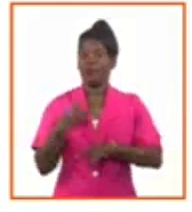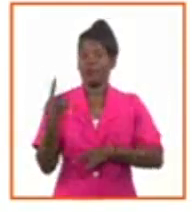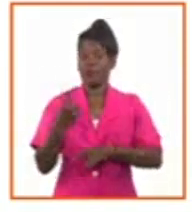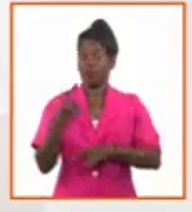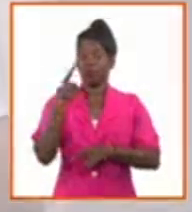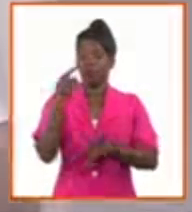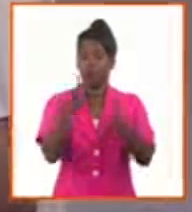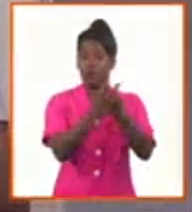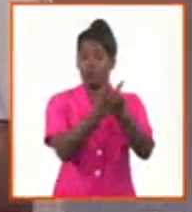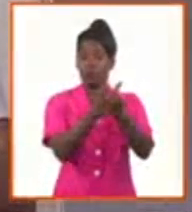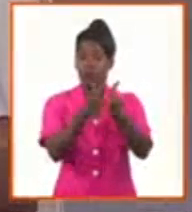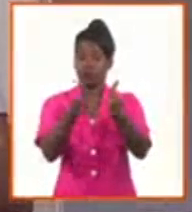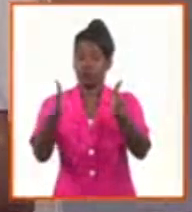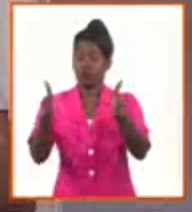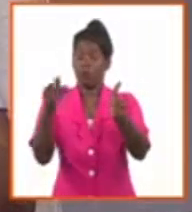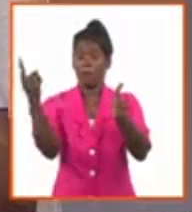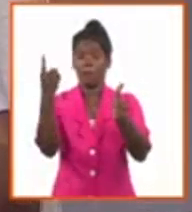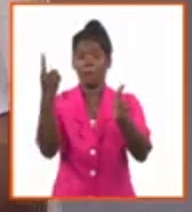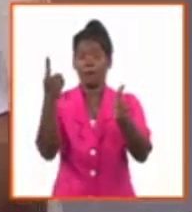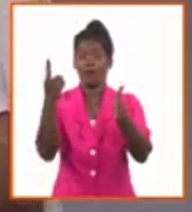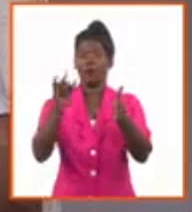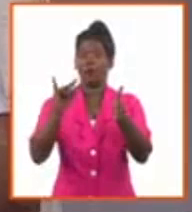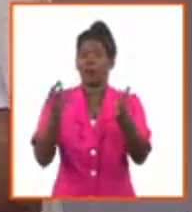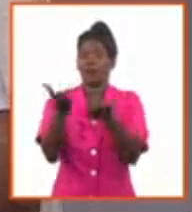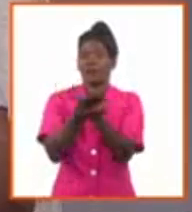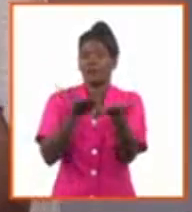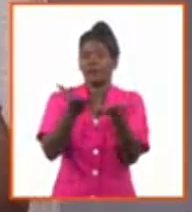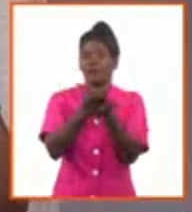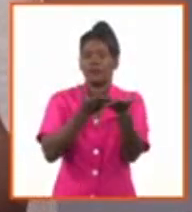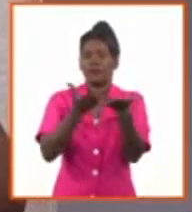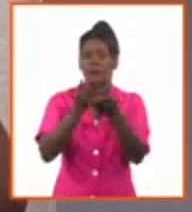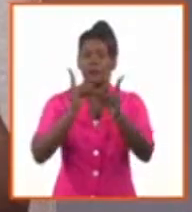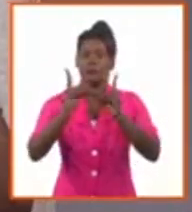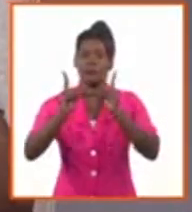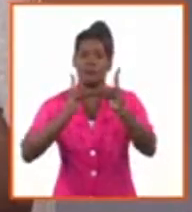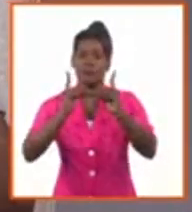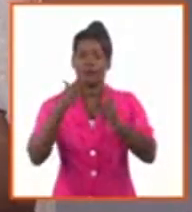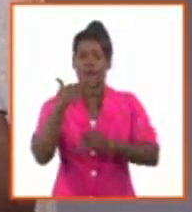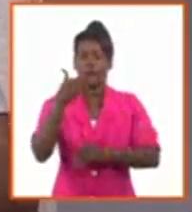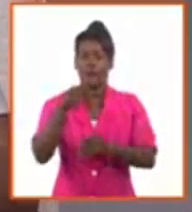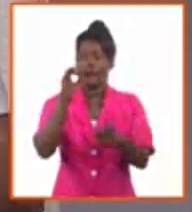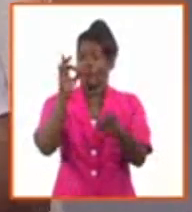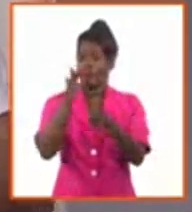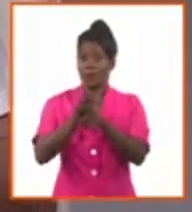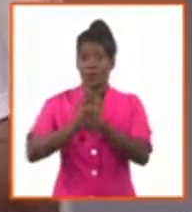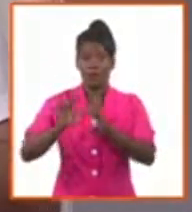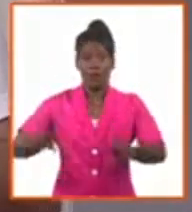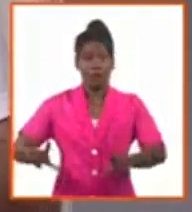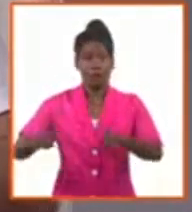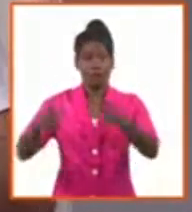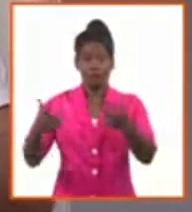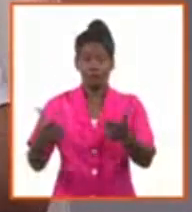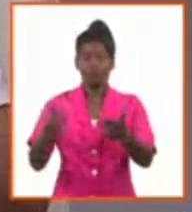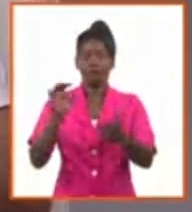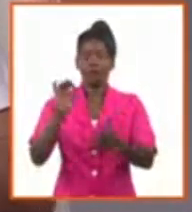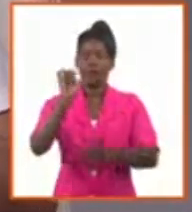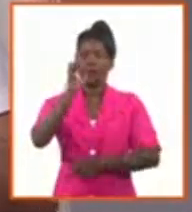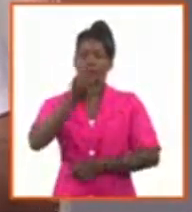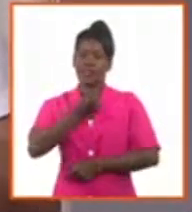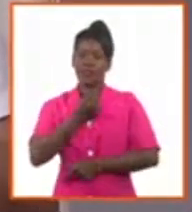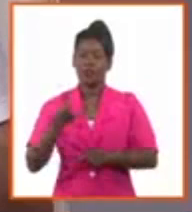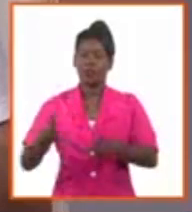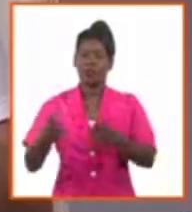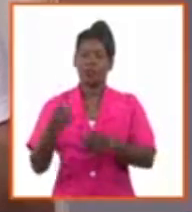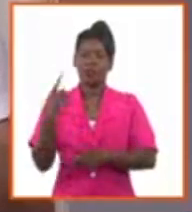extraordinario para un proceso de diálogo profundo en nuestro Congreso Nacional, que será precisamente en diciembre, cuando cumple 100 años la